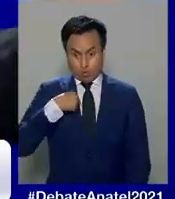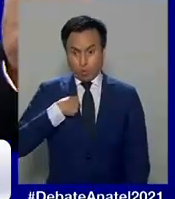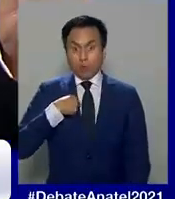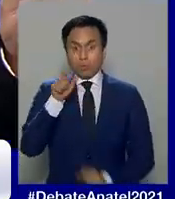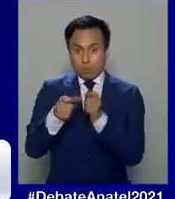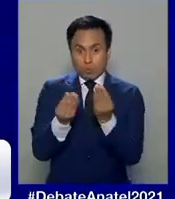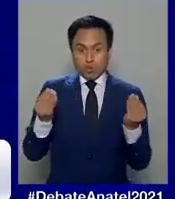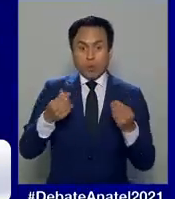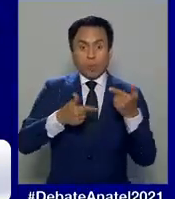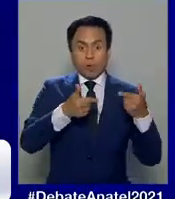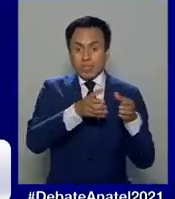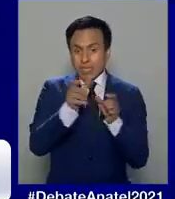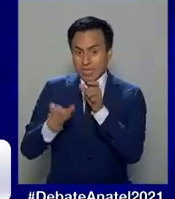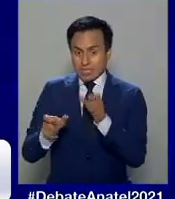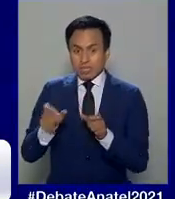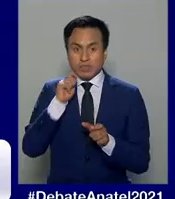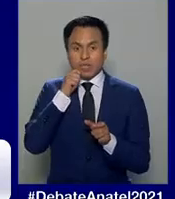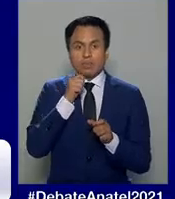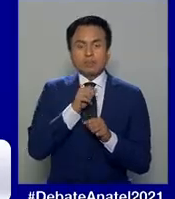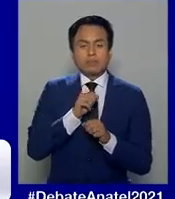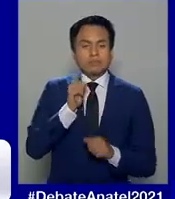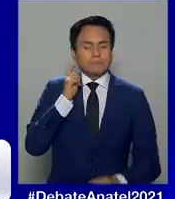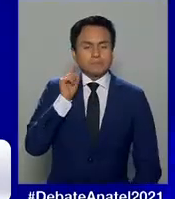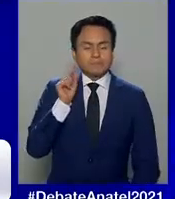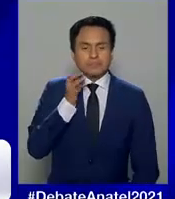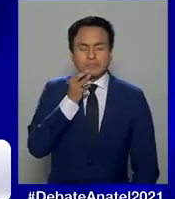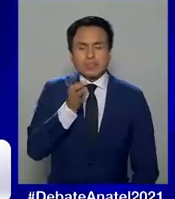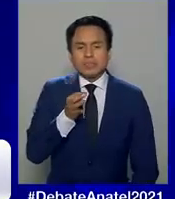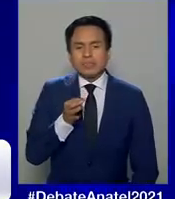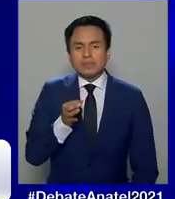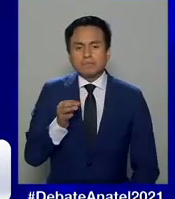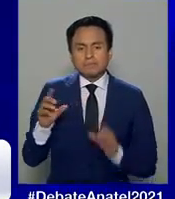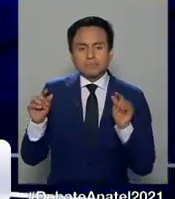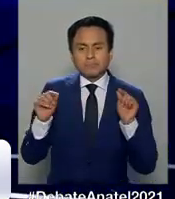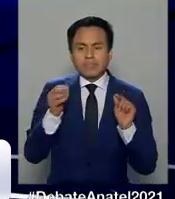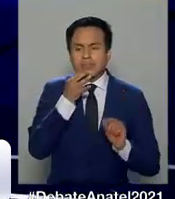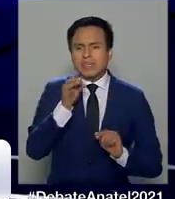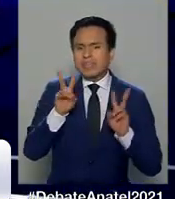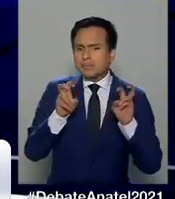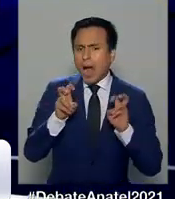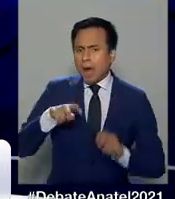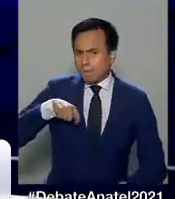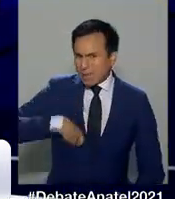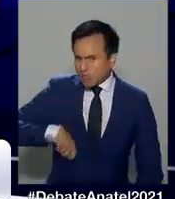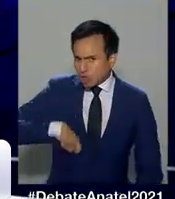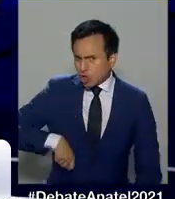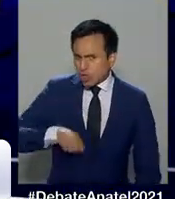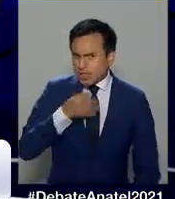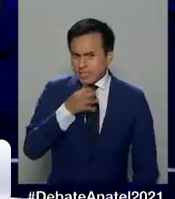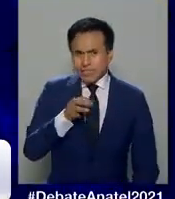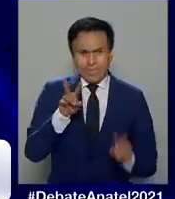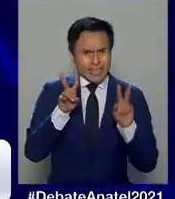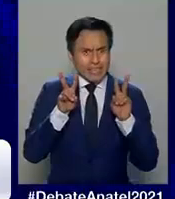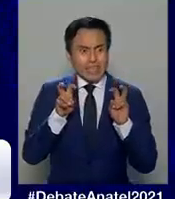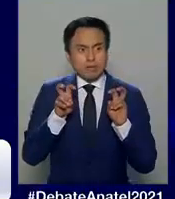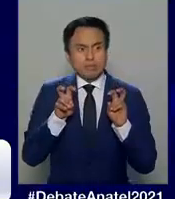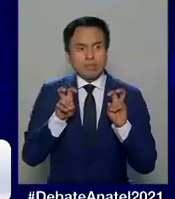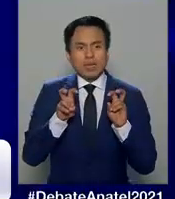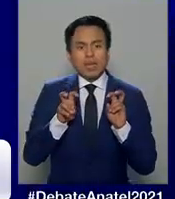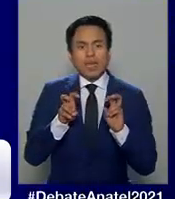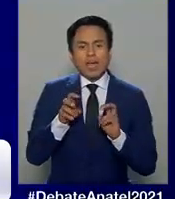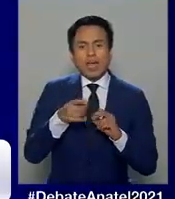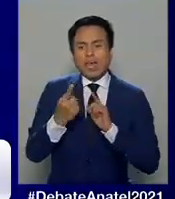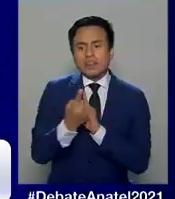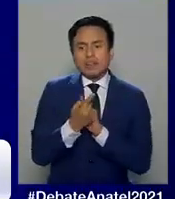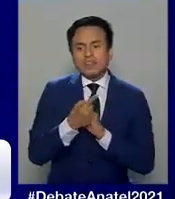todos quienes están en política, no podemos seguir esperando. Va a haber tiempo más adelante con Matías del Río para hablar del tema de pensiones, pero le quiero citar una cosa de Guillermo Larraín ayer en una entrevista en El Mercurio.